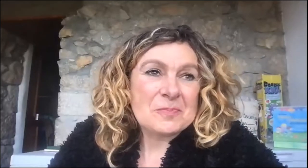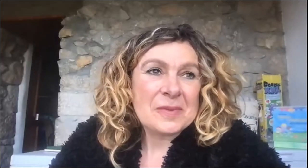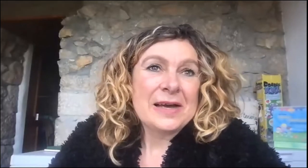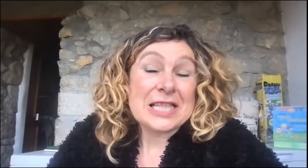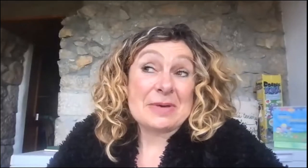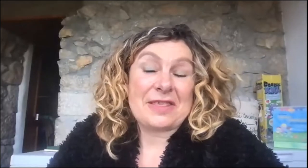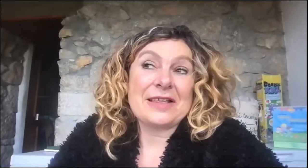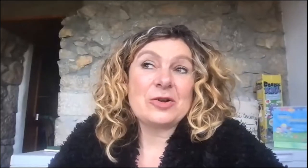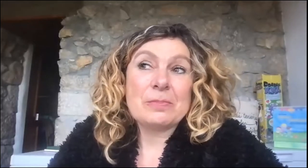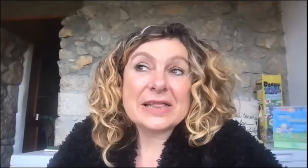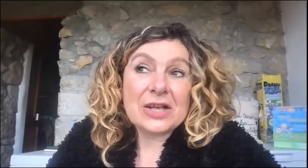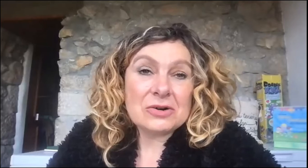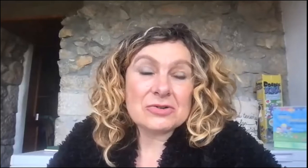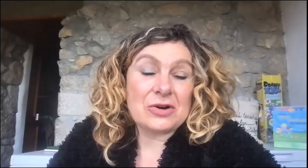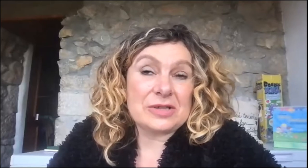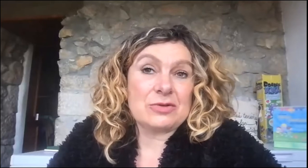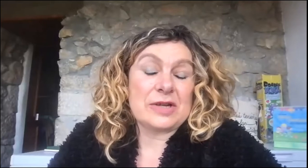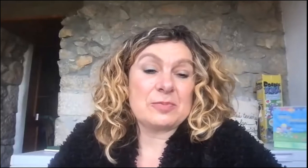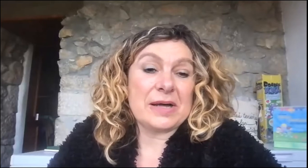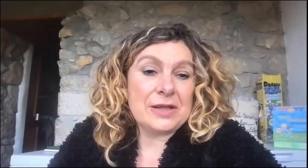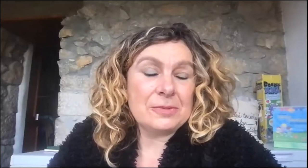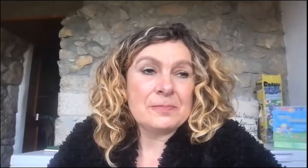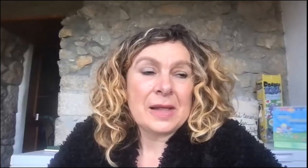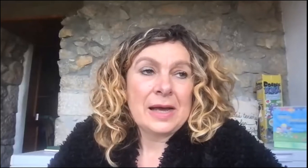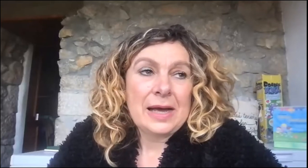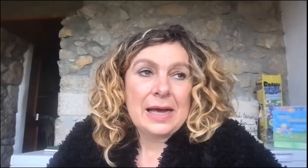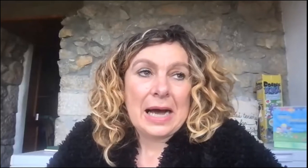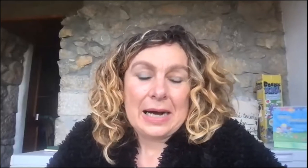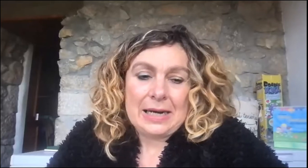autismo. Si empezáis en un patio, os encontráis un espacio